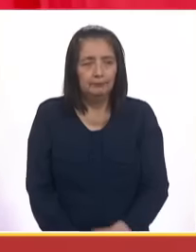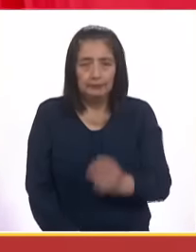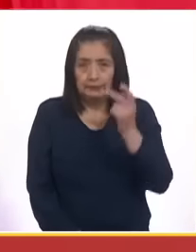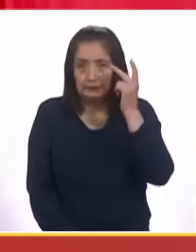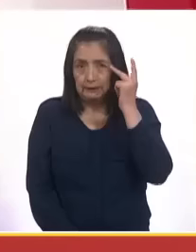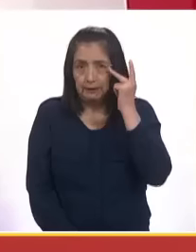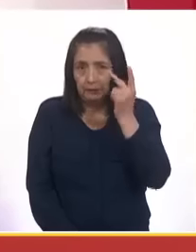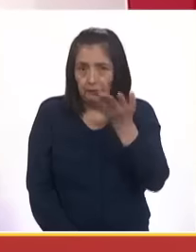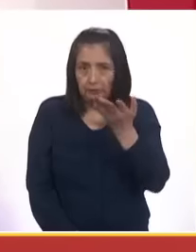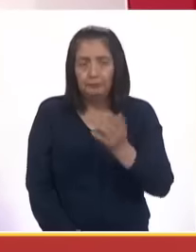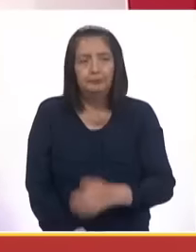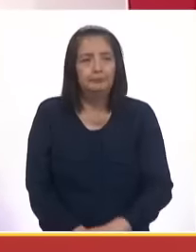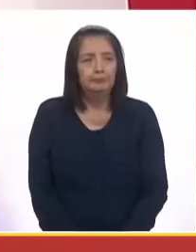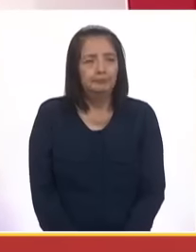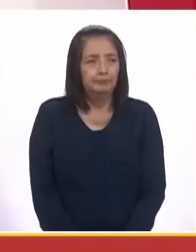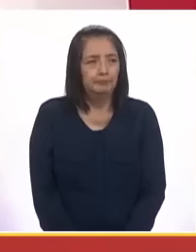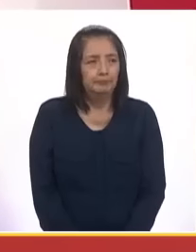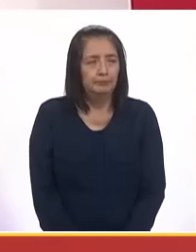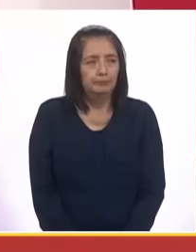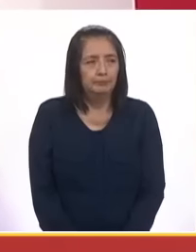Keiko,